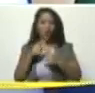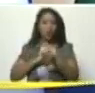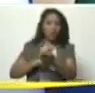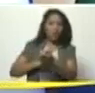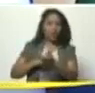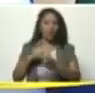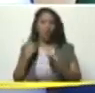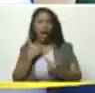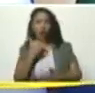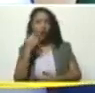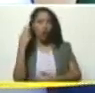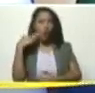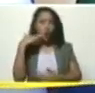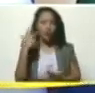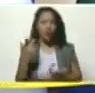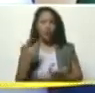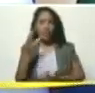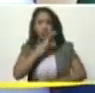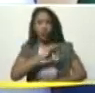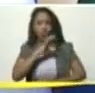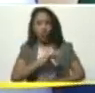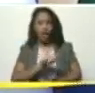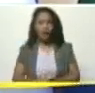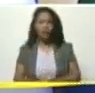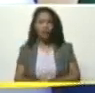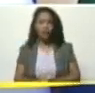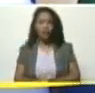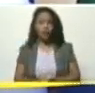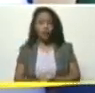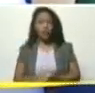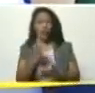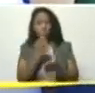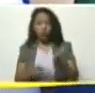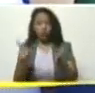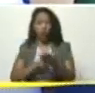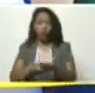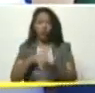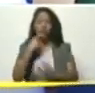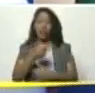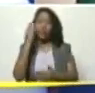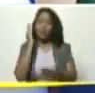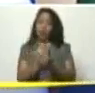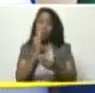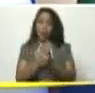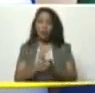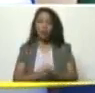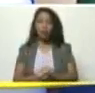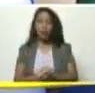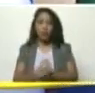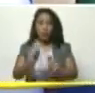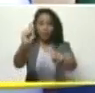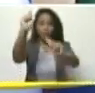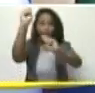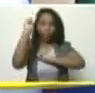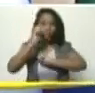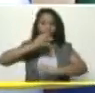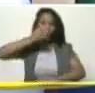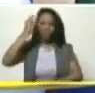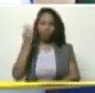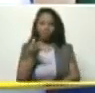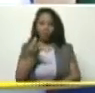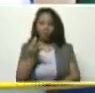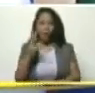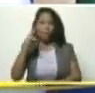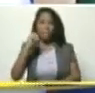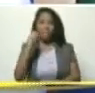antiimperialista y socialista. Y hay que reafirmarlo y decirlo siempre. El legado verdadero de